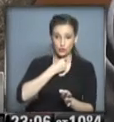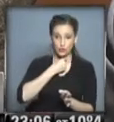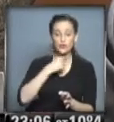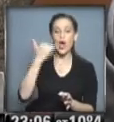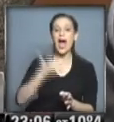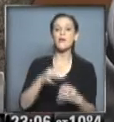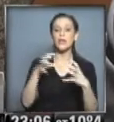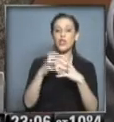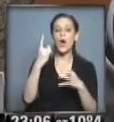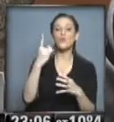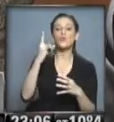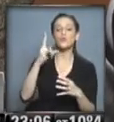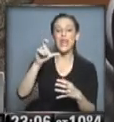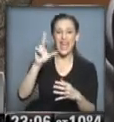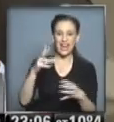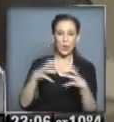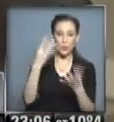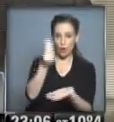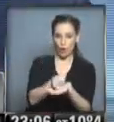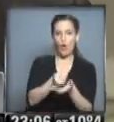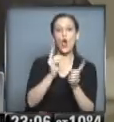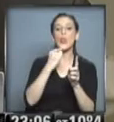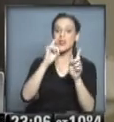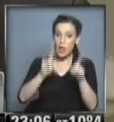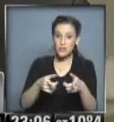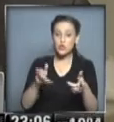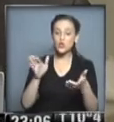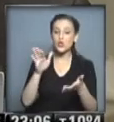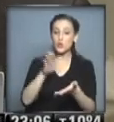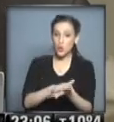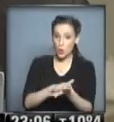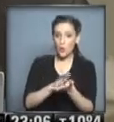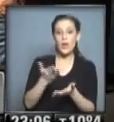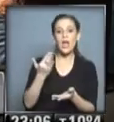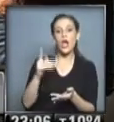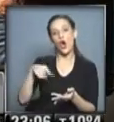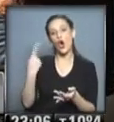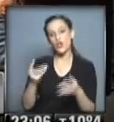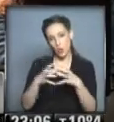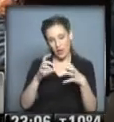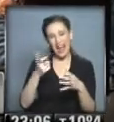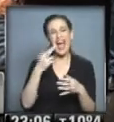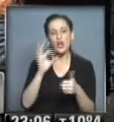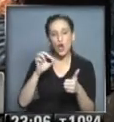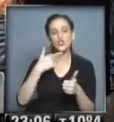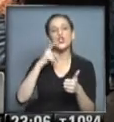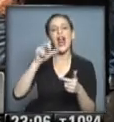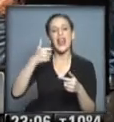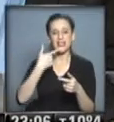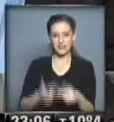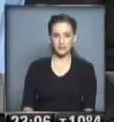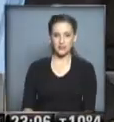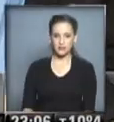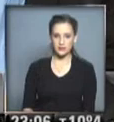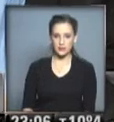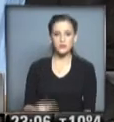la ugr mario barletta aunque dijo que también apoya la que encabeza rodolfo terragno cuando tercia otra con carrió y pino solanas me